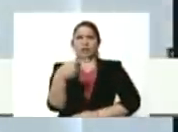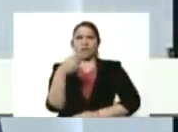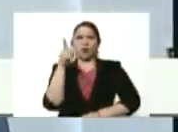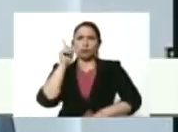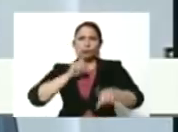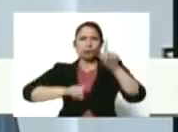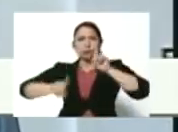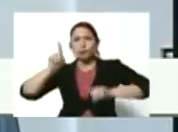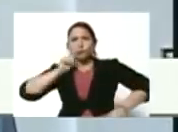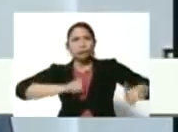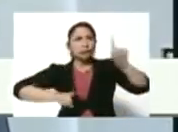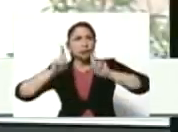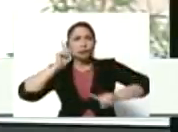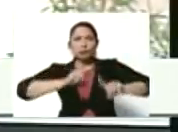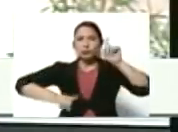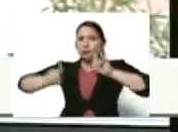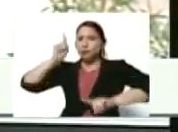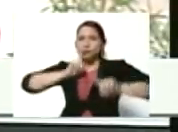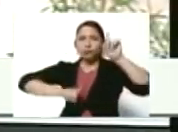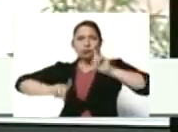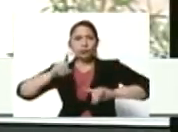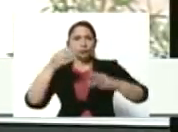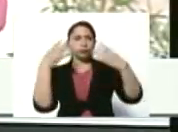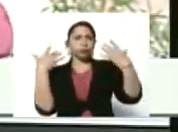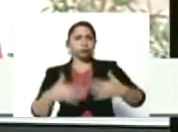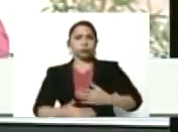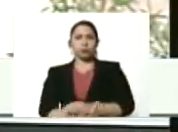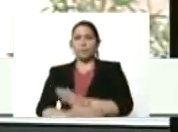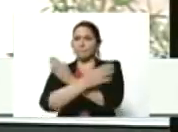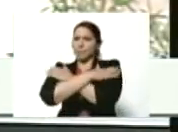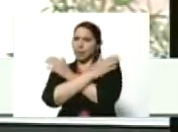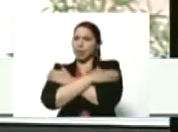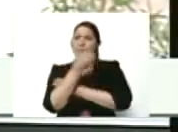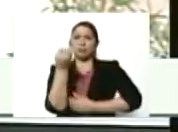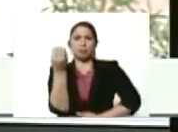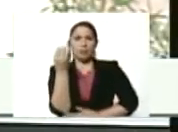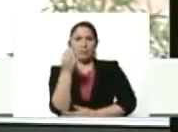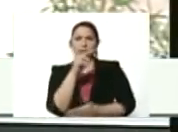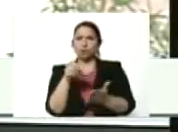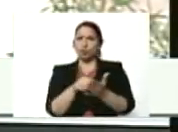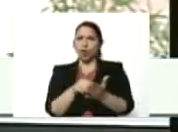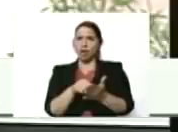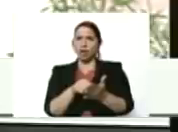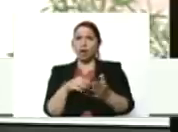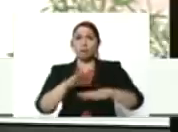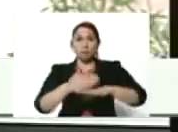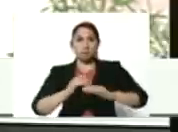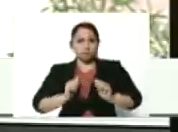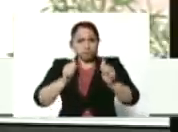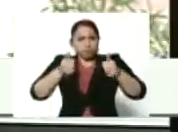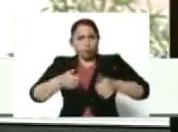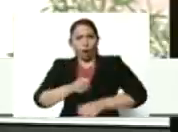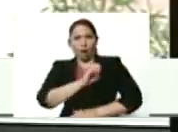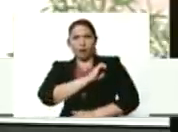mentir, mentir, mentir. Felicito a la Asamblea Nacional por su arranque en el mes de enero.